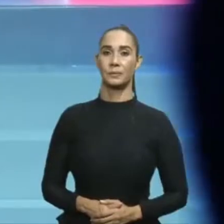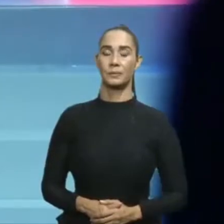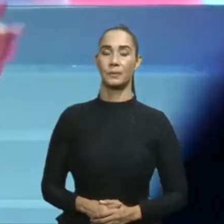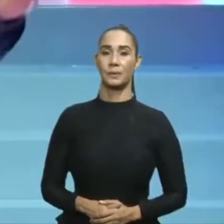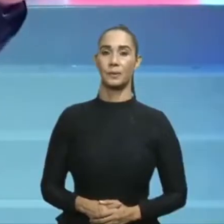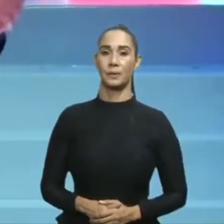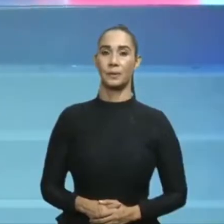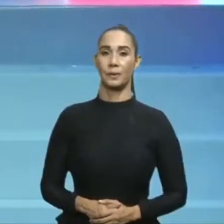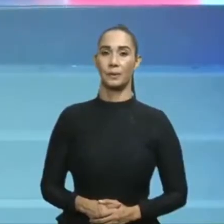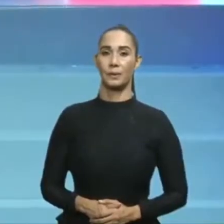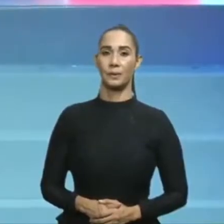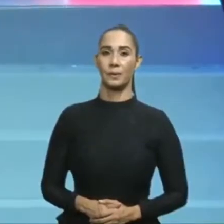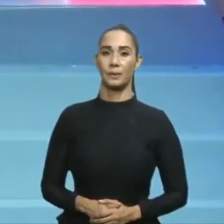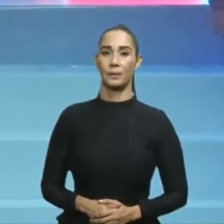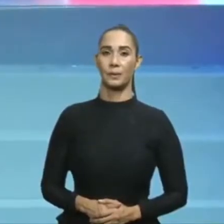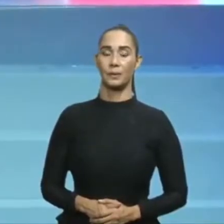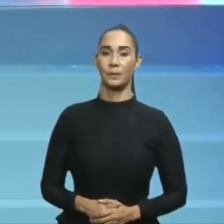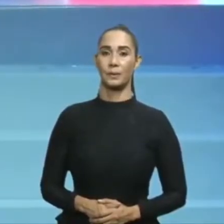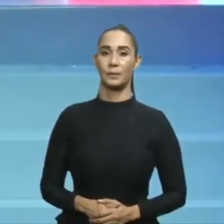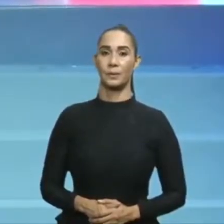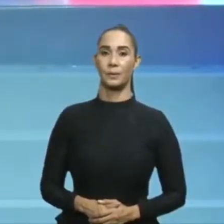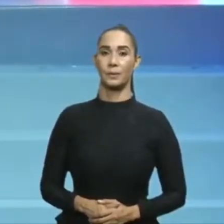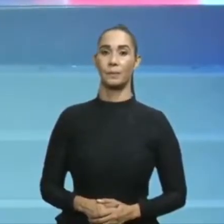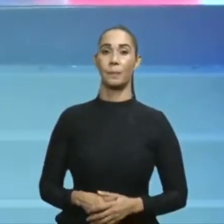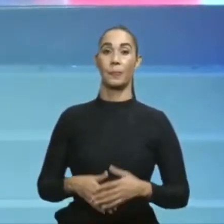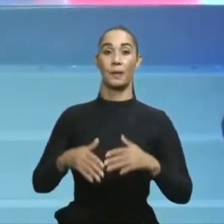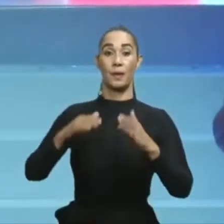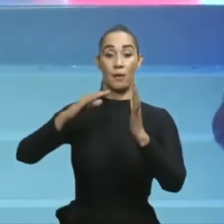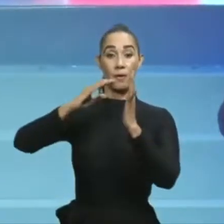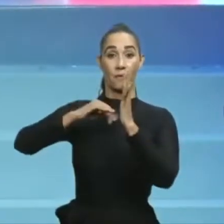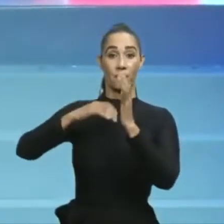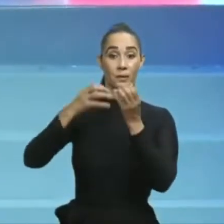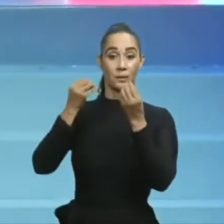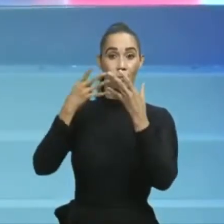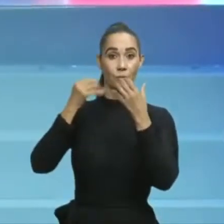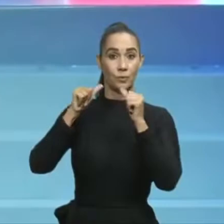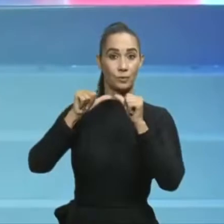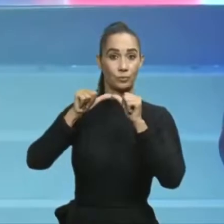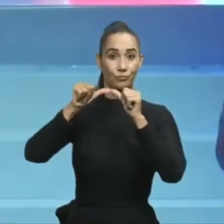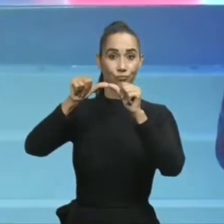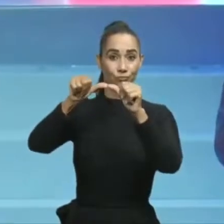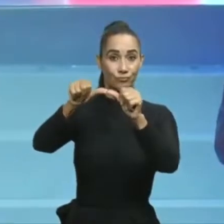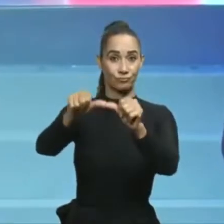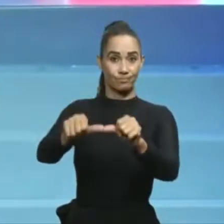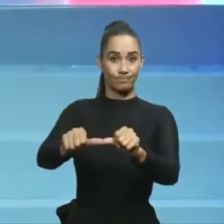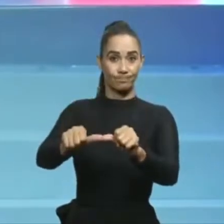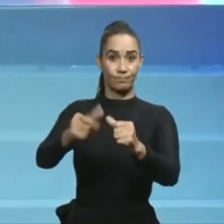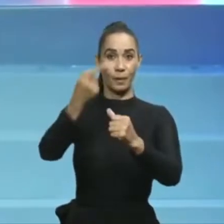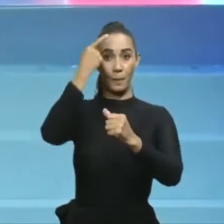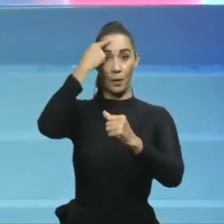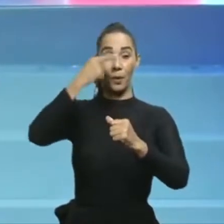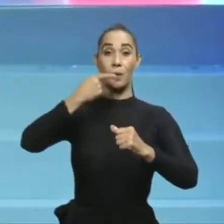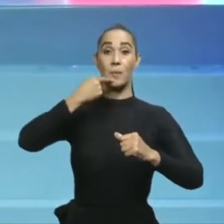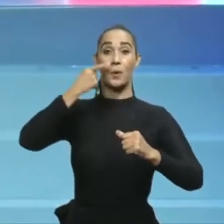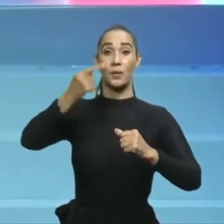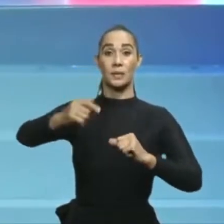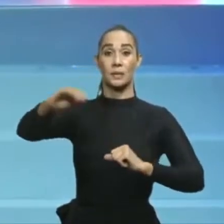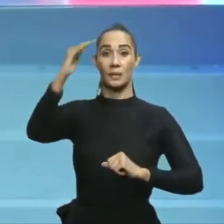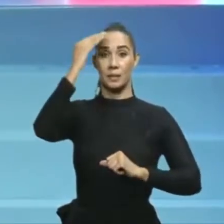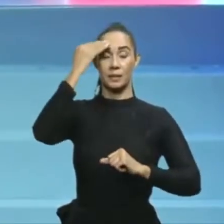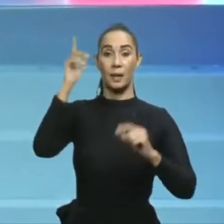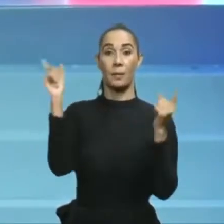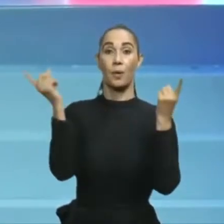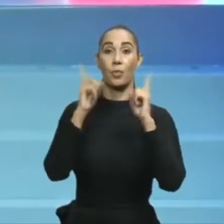nos queda nos queda mucho camino por recorrer pero les puedo asegurar que sabemos